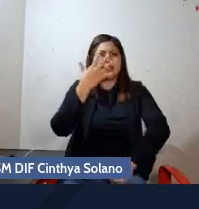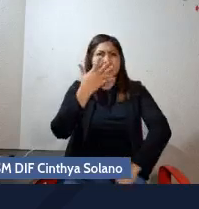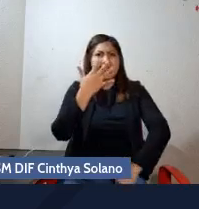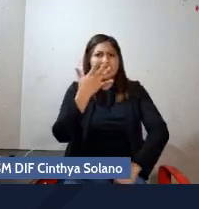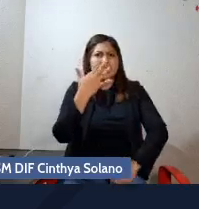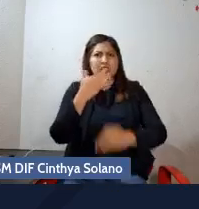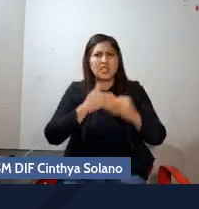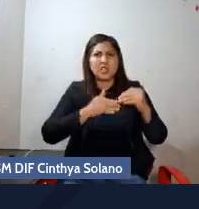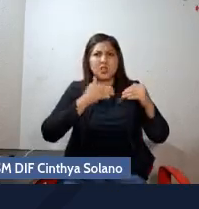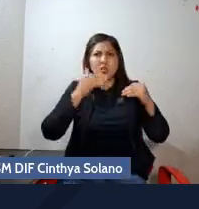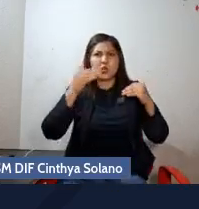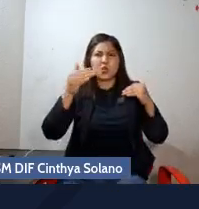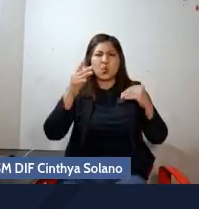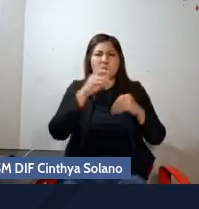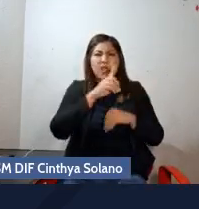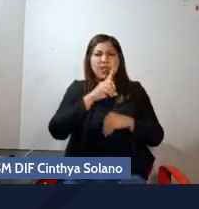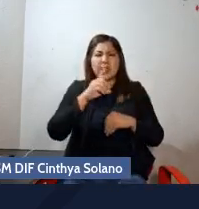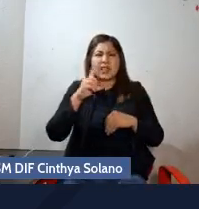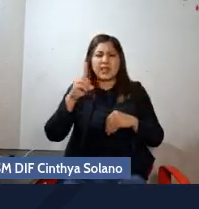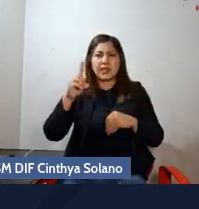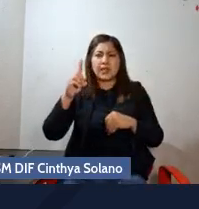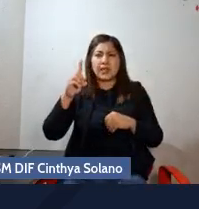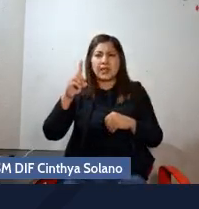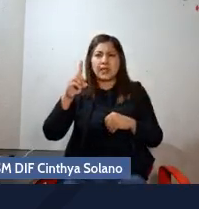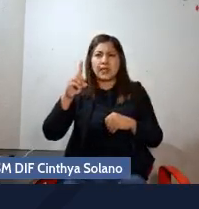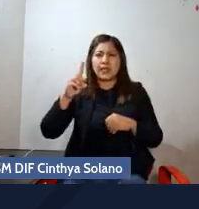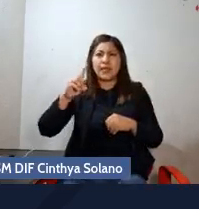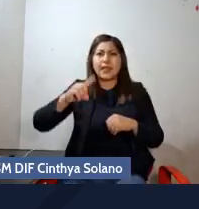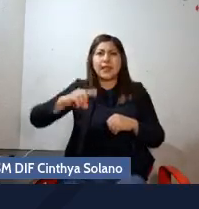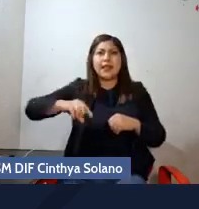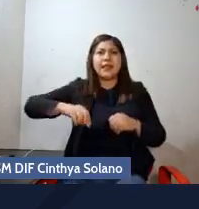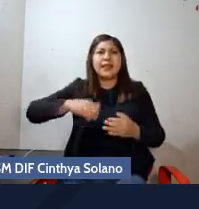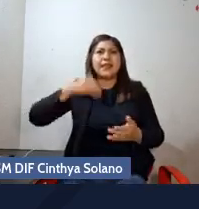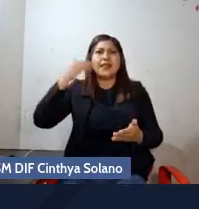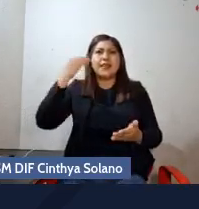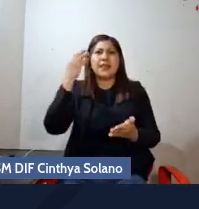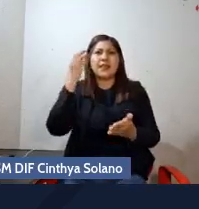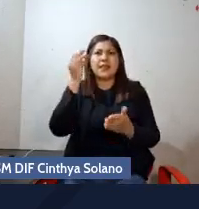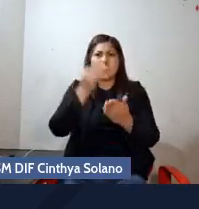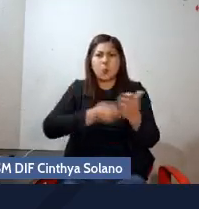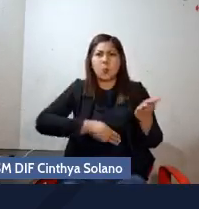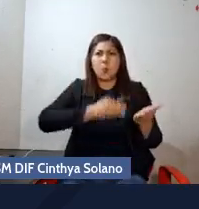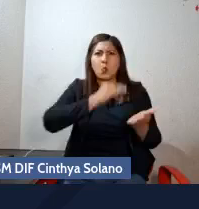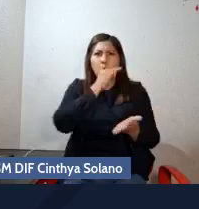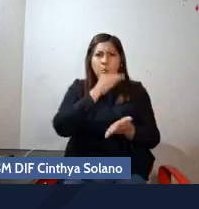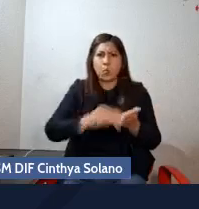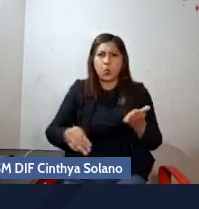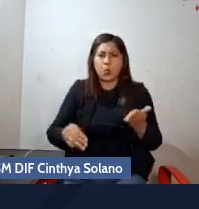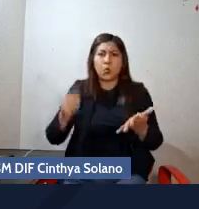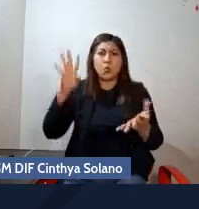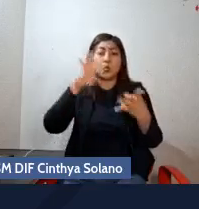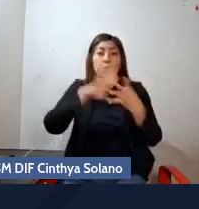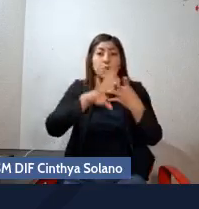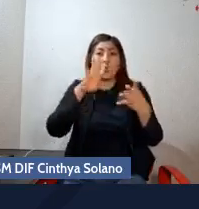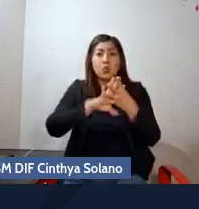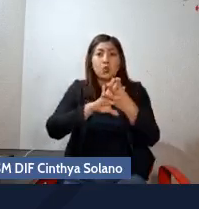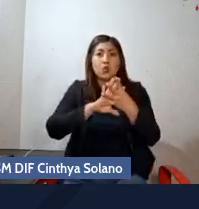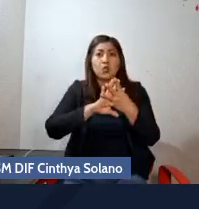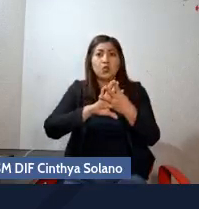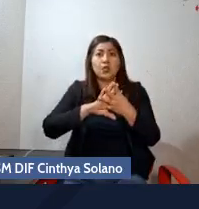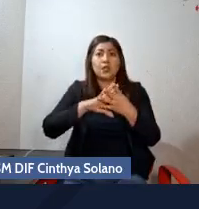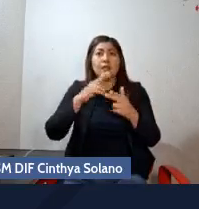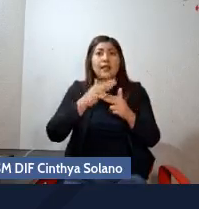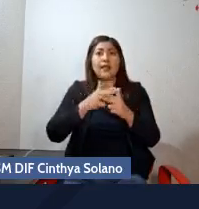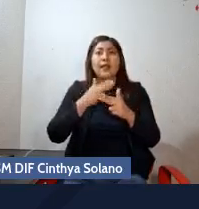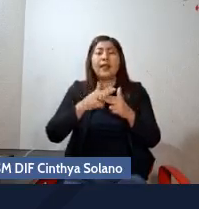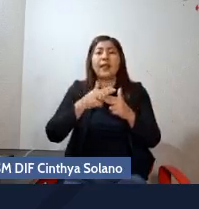y prisión de 6 meses a 3 años. ¿A quién? Y ya vienen las diferentes fracciones de las